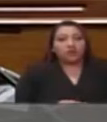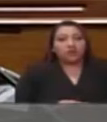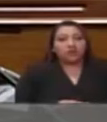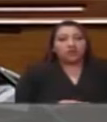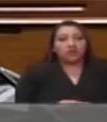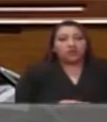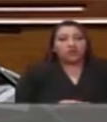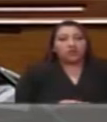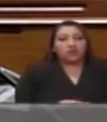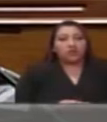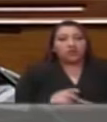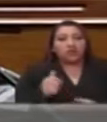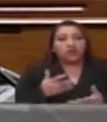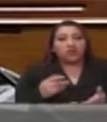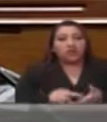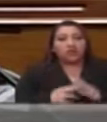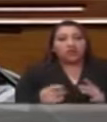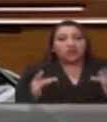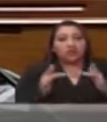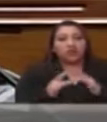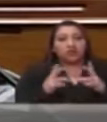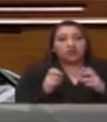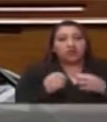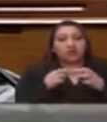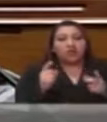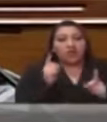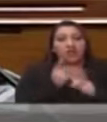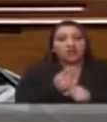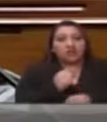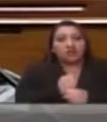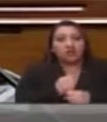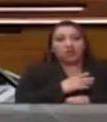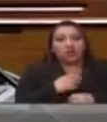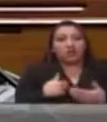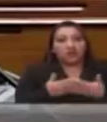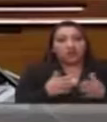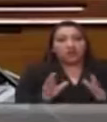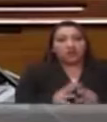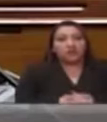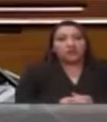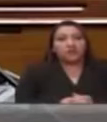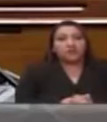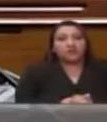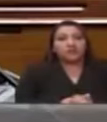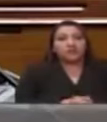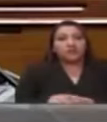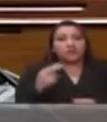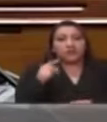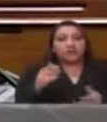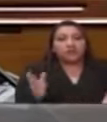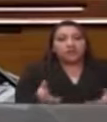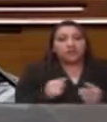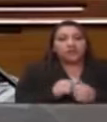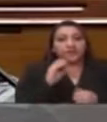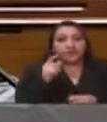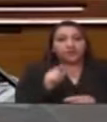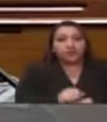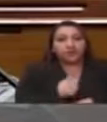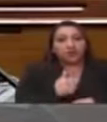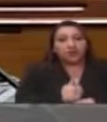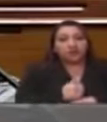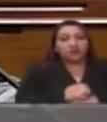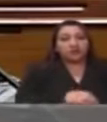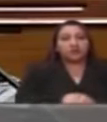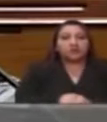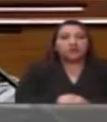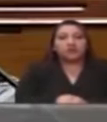la transparencia en el sector público y caminar hacia políticas de gobierno abierto. Por ello, impulsaremos la creación de una autoridad